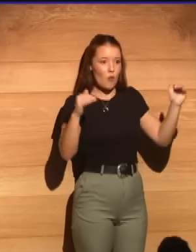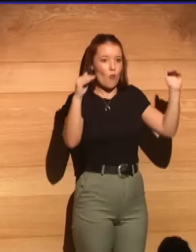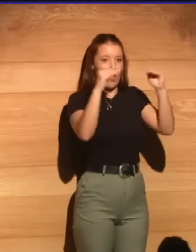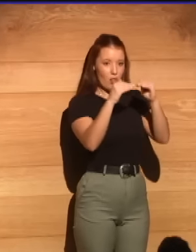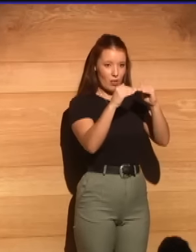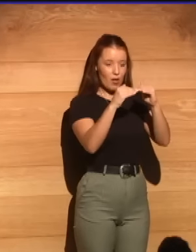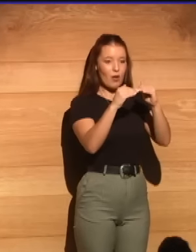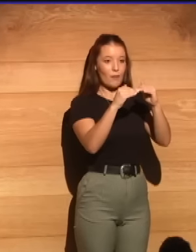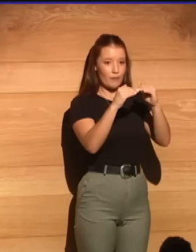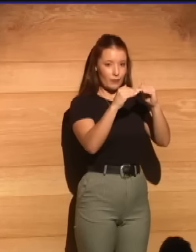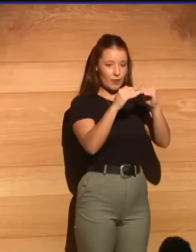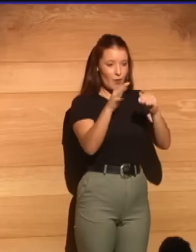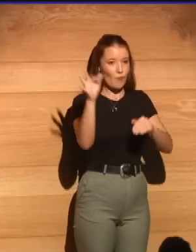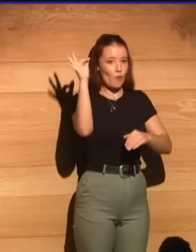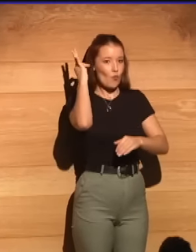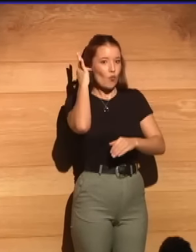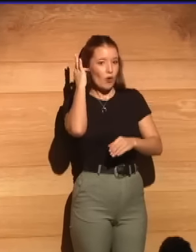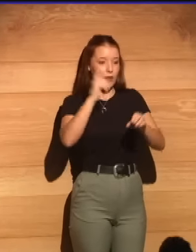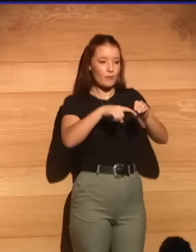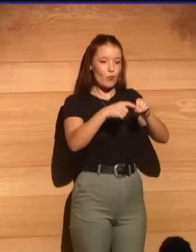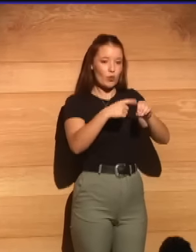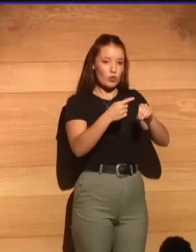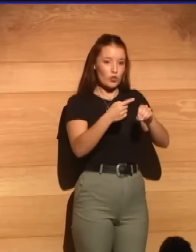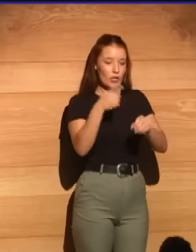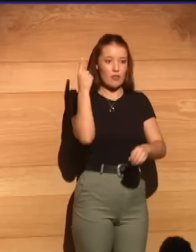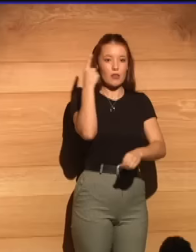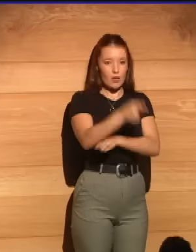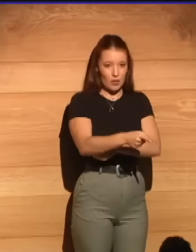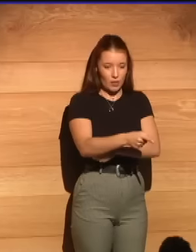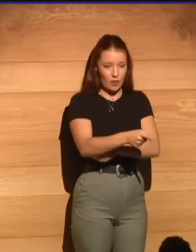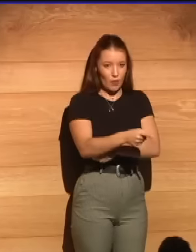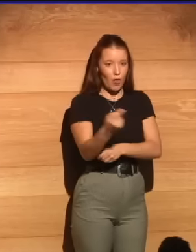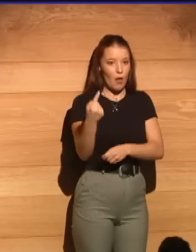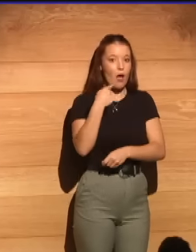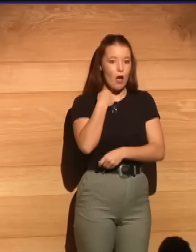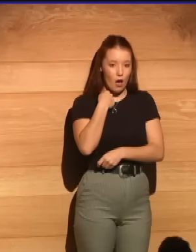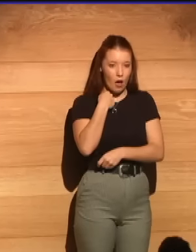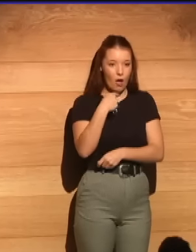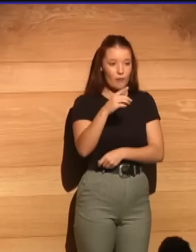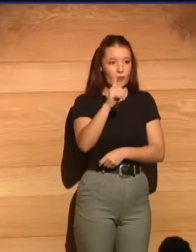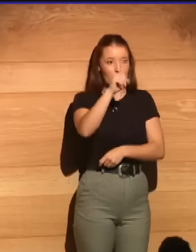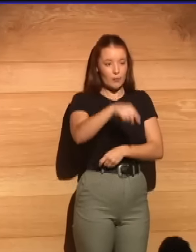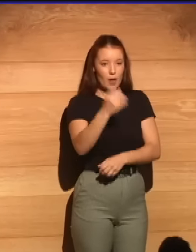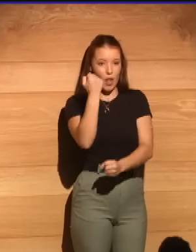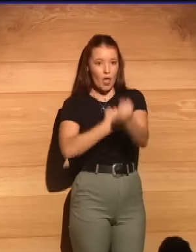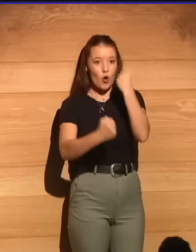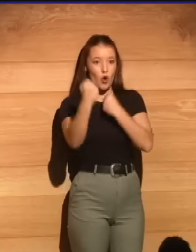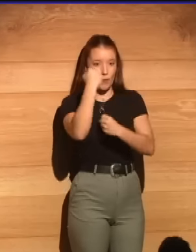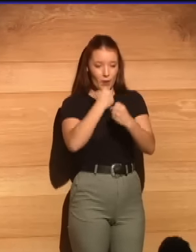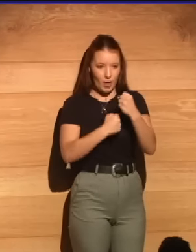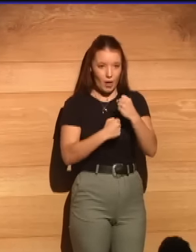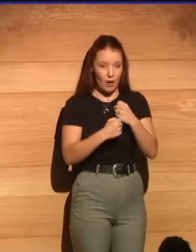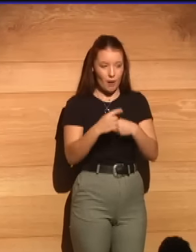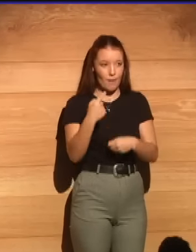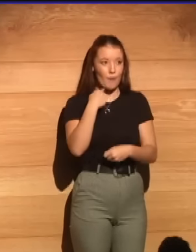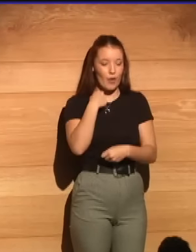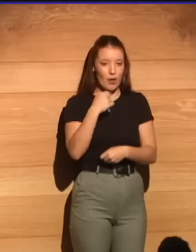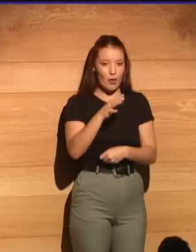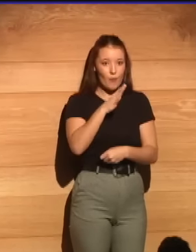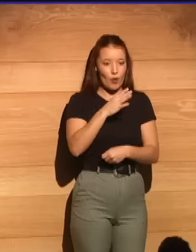las mujeres en puestos directivos y en cuanto a lo que puede sufrir la economía al perder ese